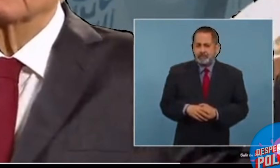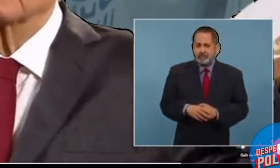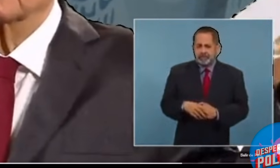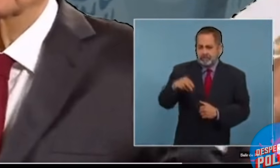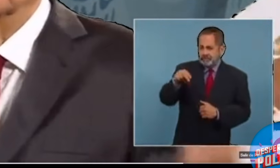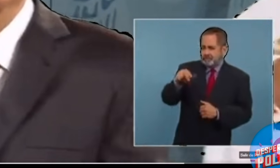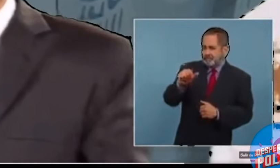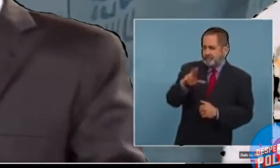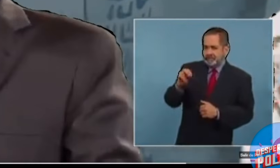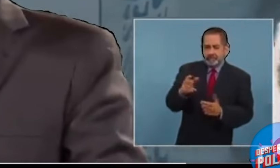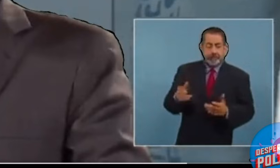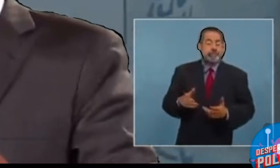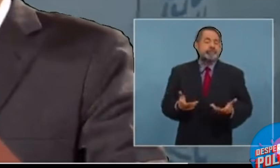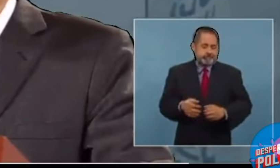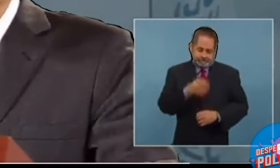Narro.